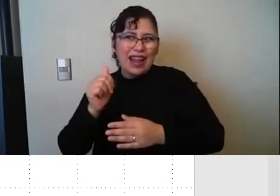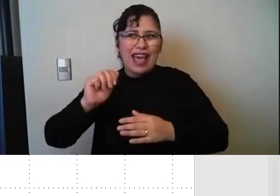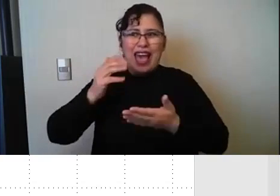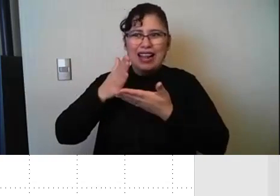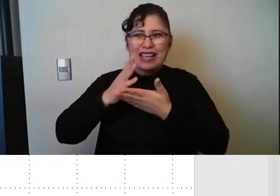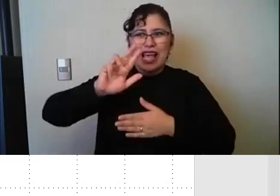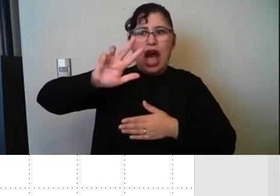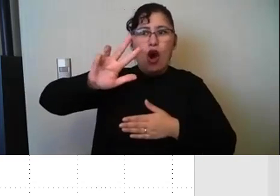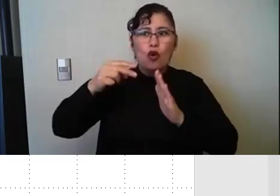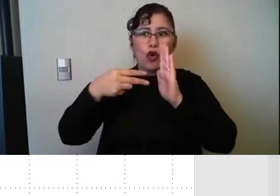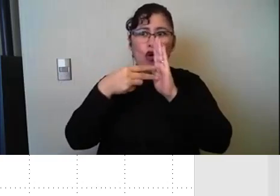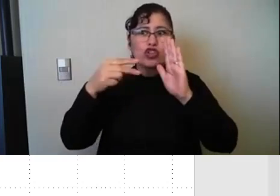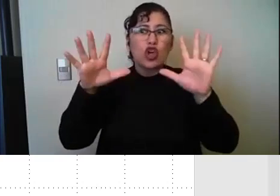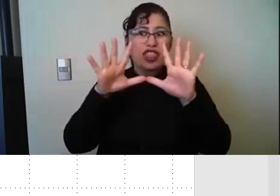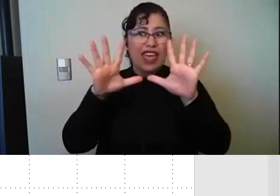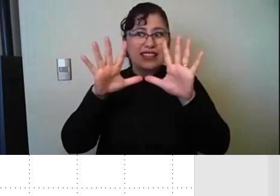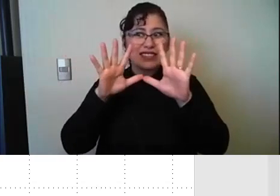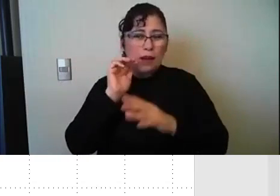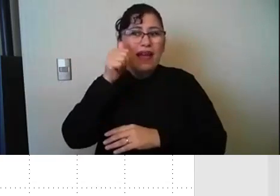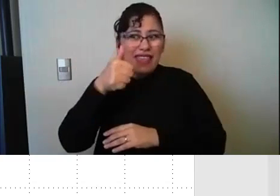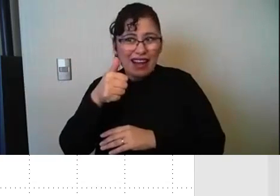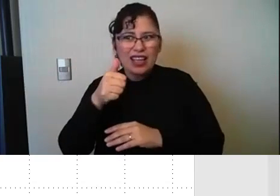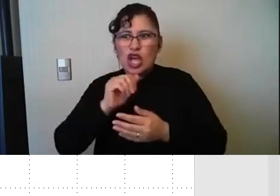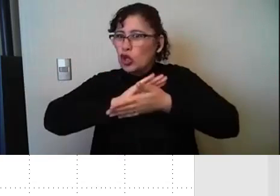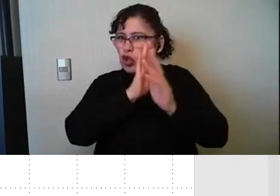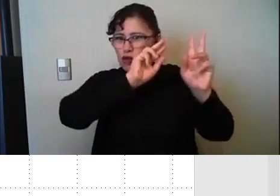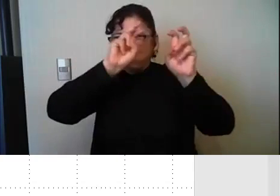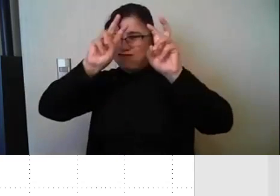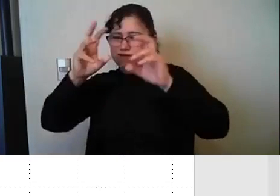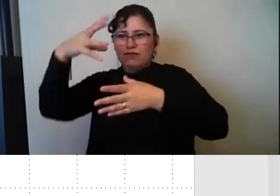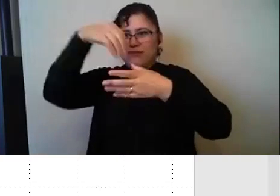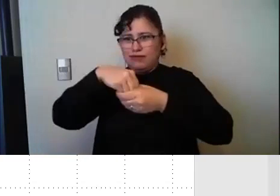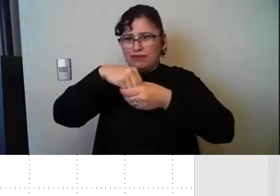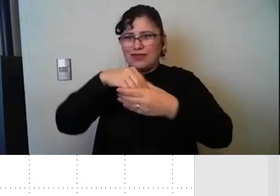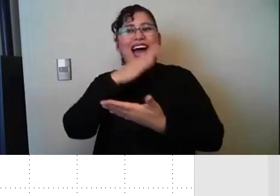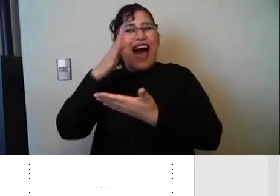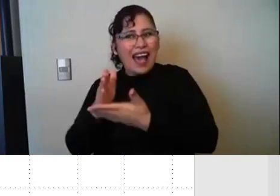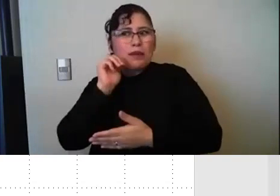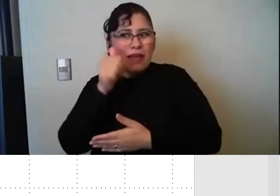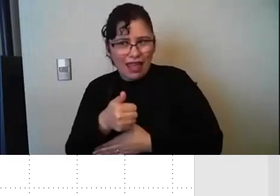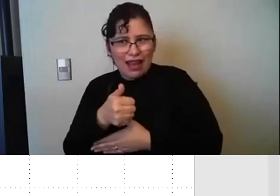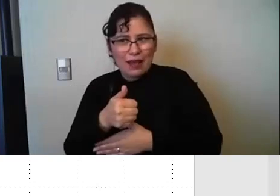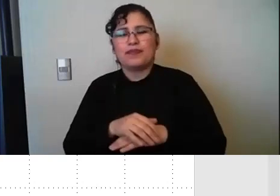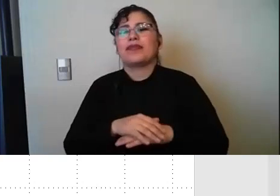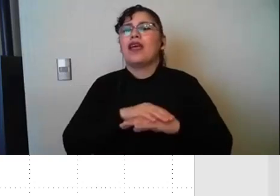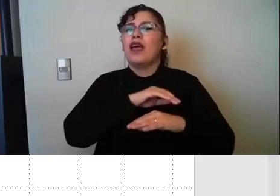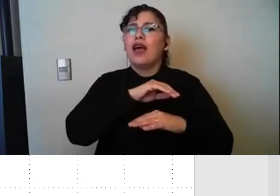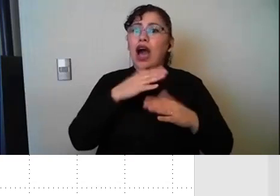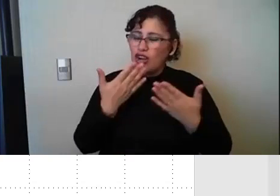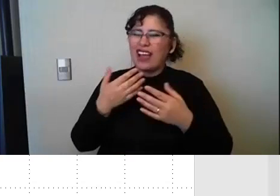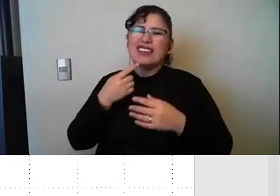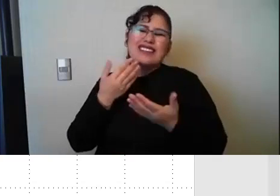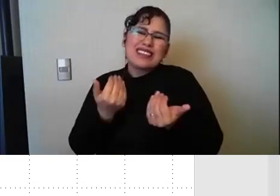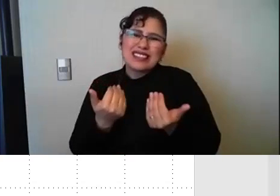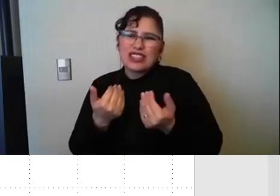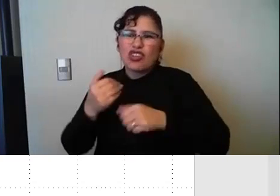Pero hay que fijar, digamos, el día y la hora exacta de la prueba.